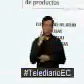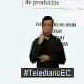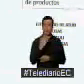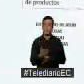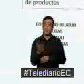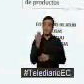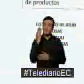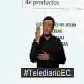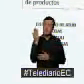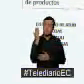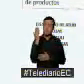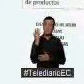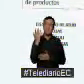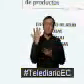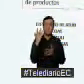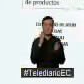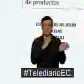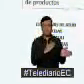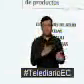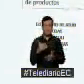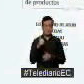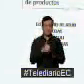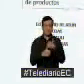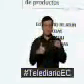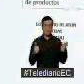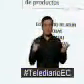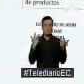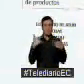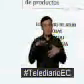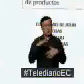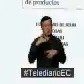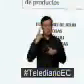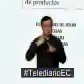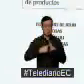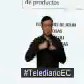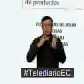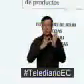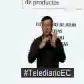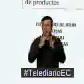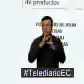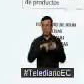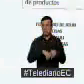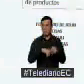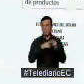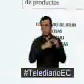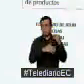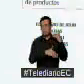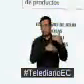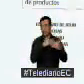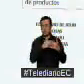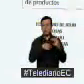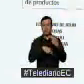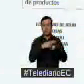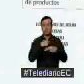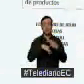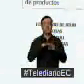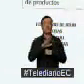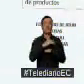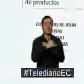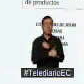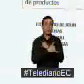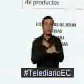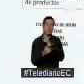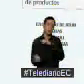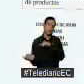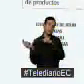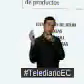inglés. Ajá. Esto está determinado ya, según las autoridades, para mediados del mes, y aquí vendrán las autoridades de comercio de ese país,